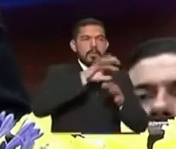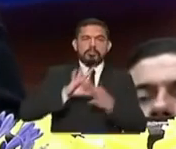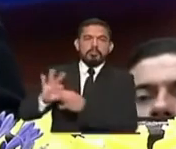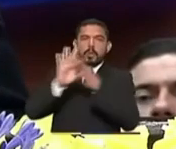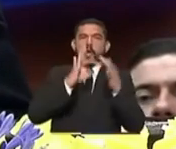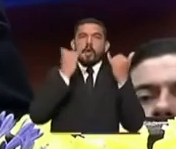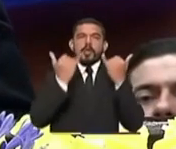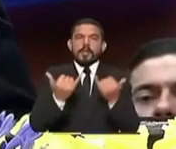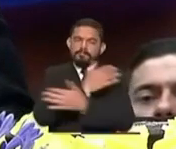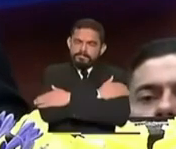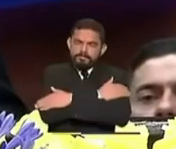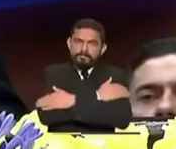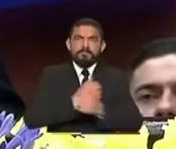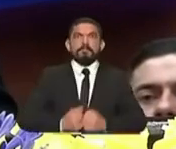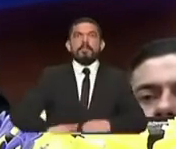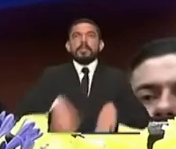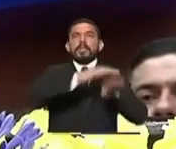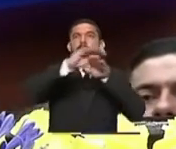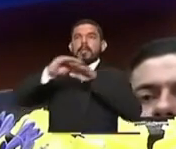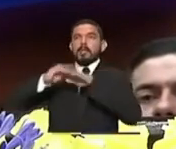momento, invitados todos.